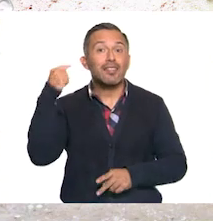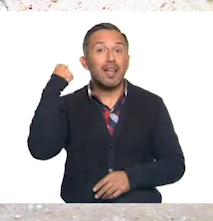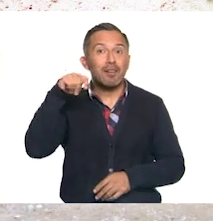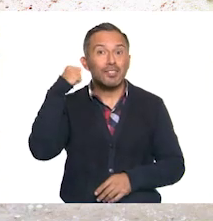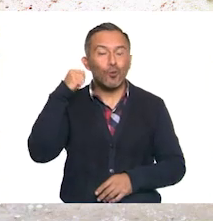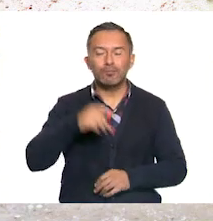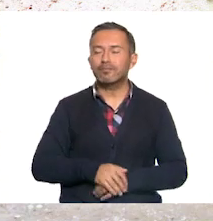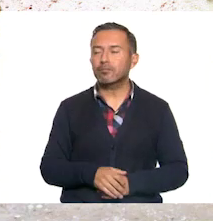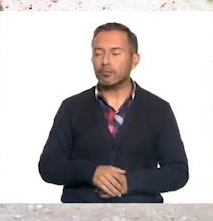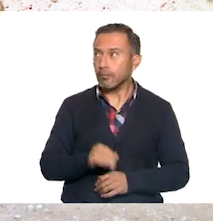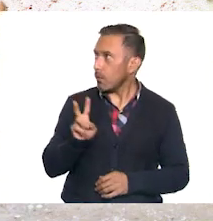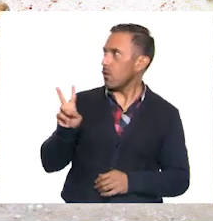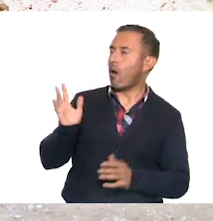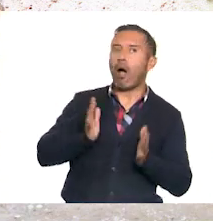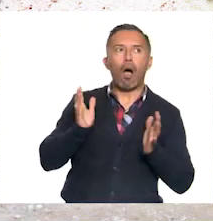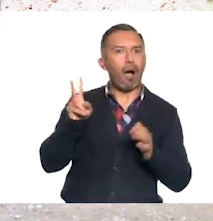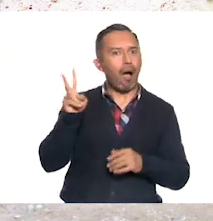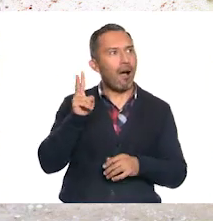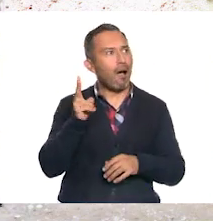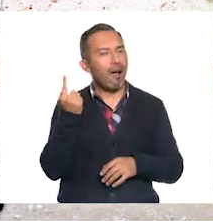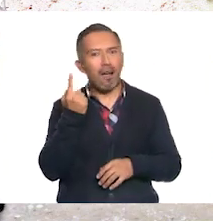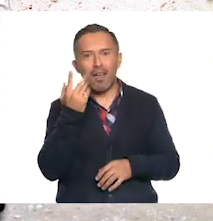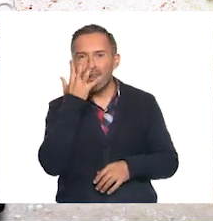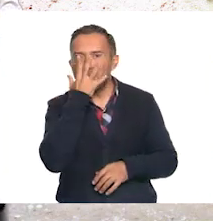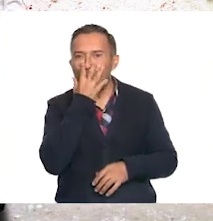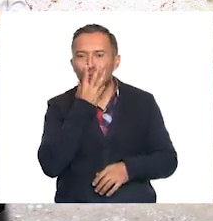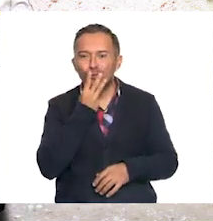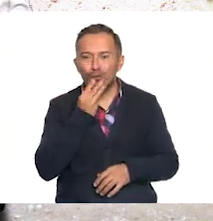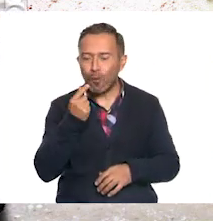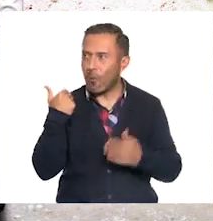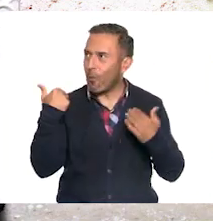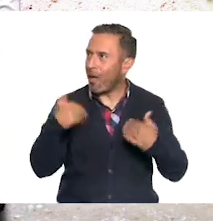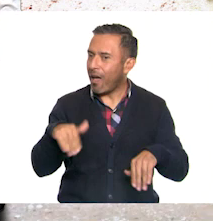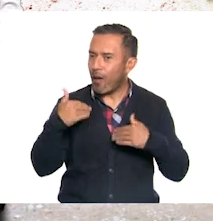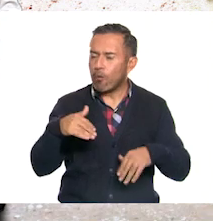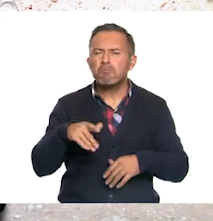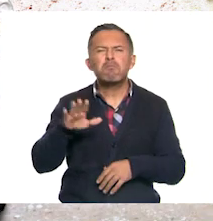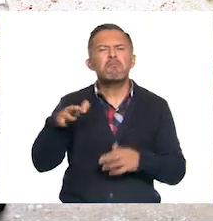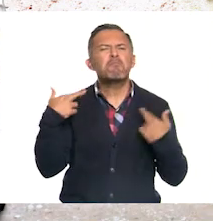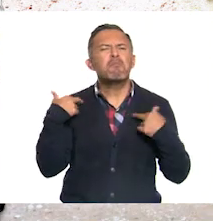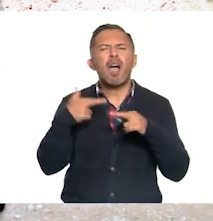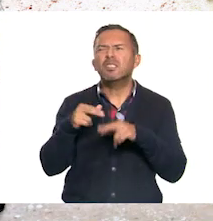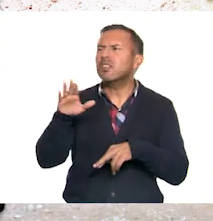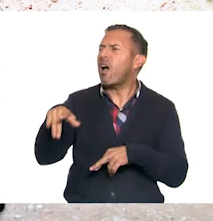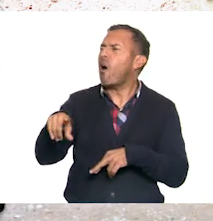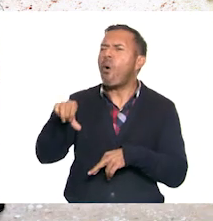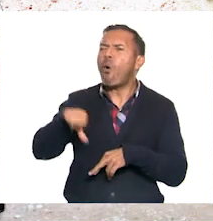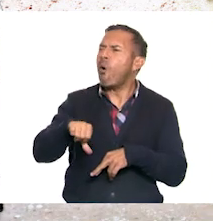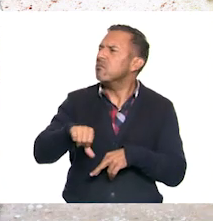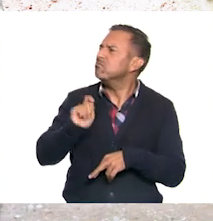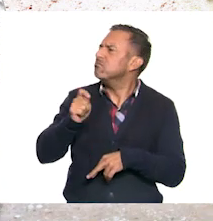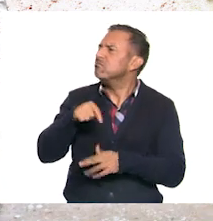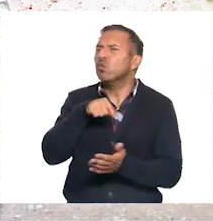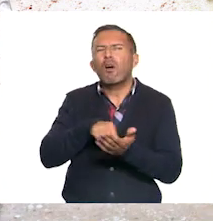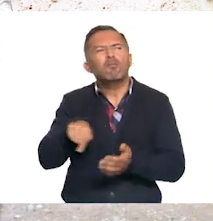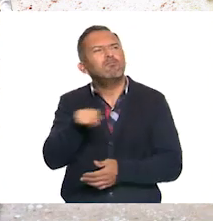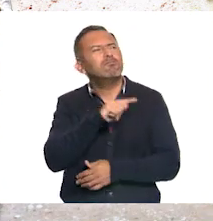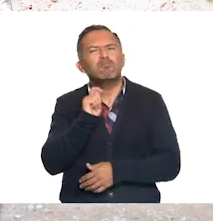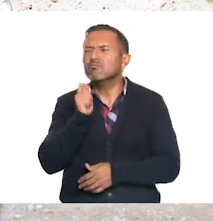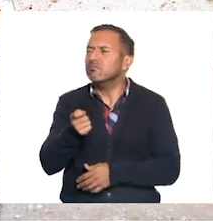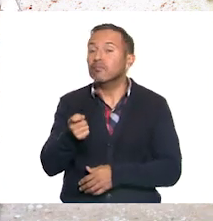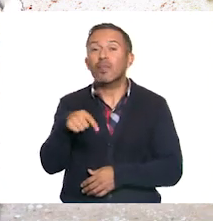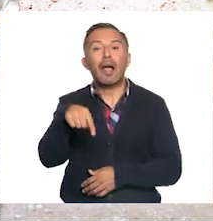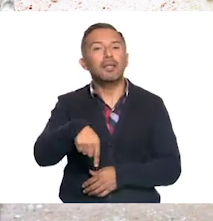¡mira qué hermoso! ¡Perfecto! ¡Wow! Mm. Y maestra, ¿qué actividad analizaremos aquí? Bueno, aquí